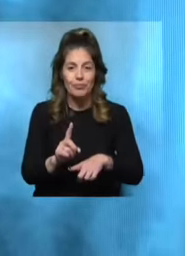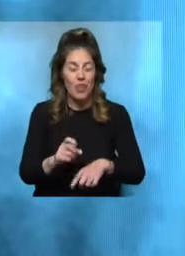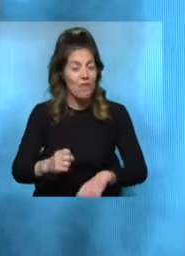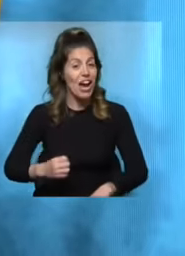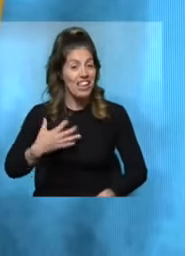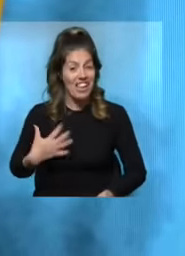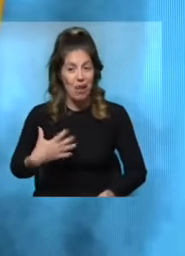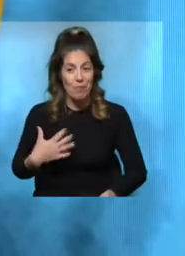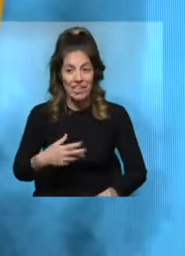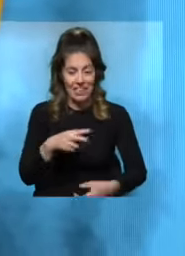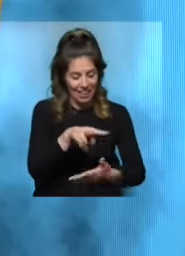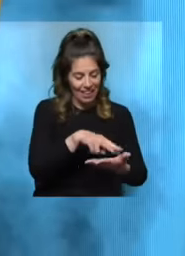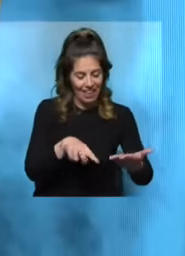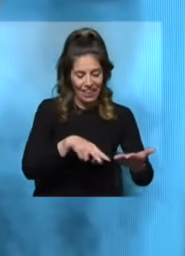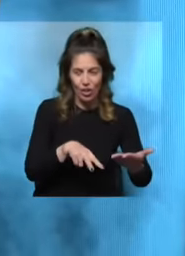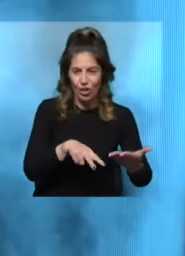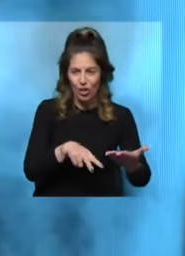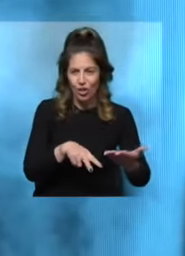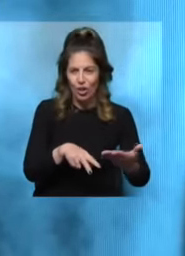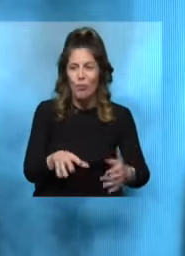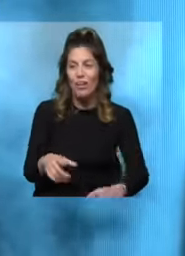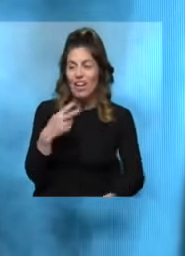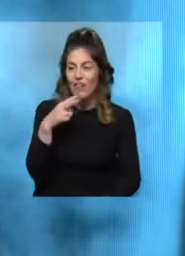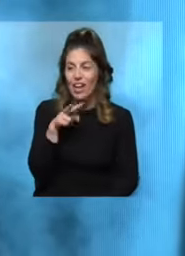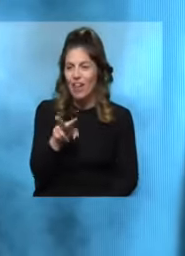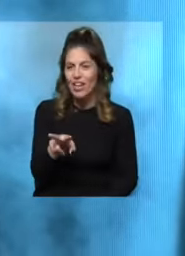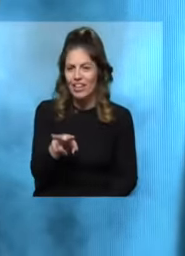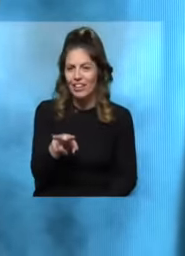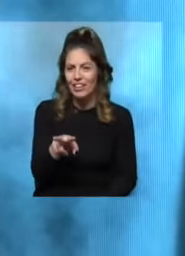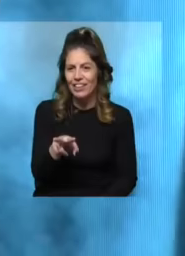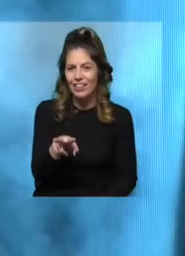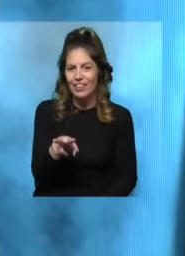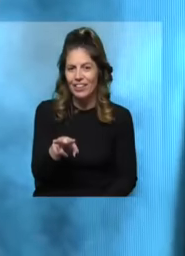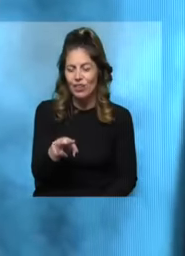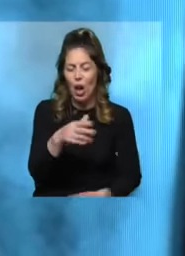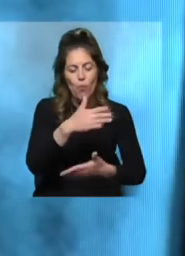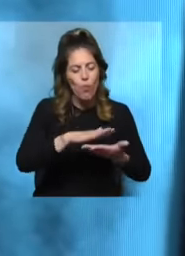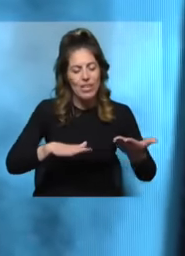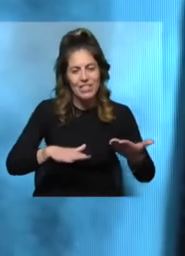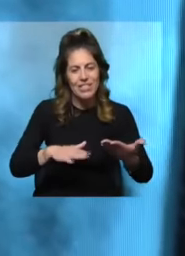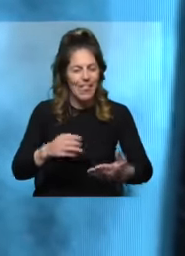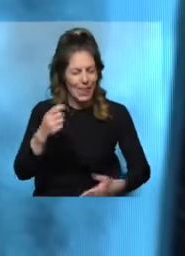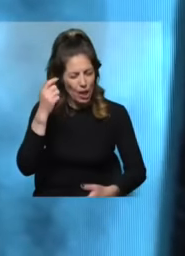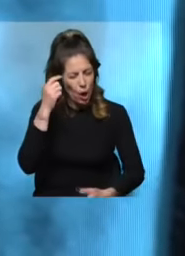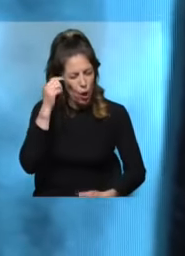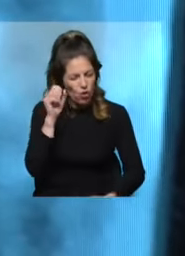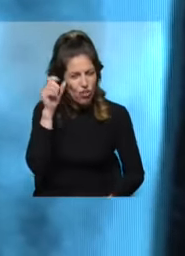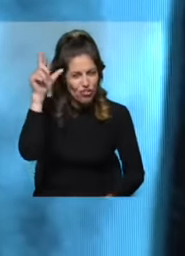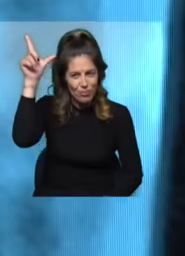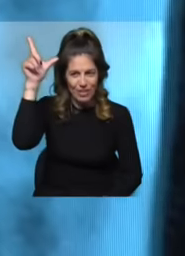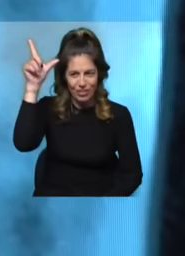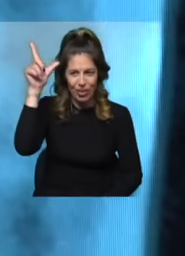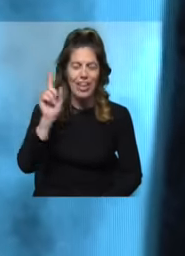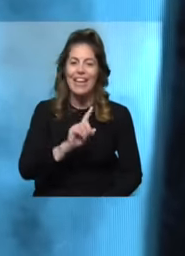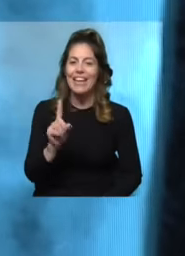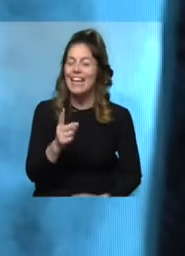pena leerlo, porque se van a encontrar con una poesía del conocimiento, que no